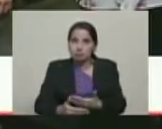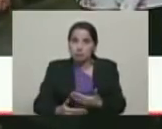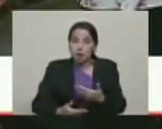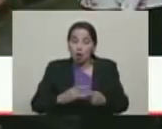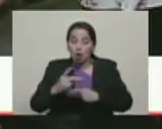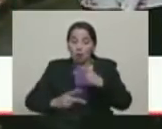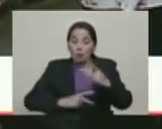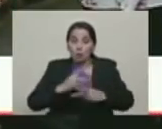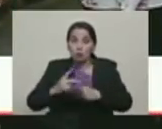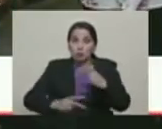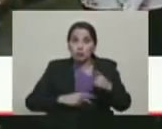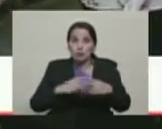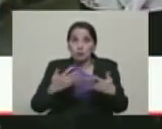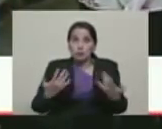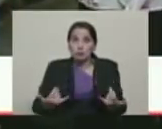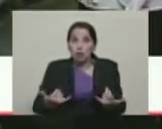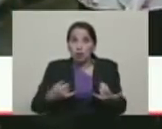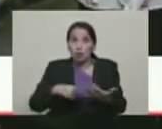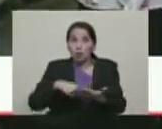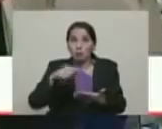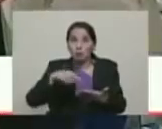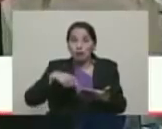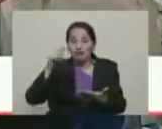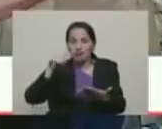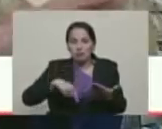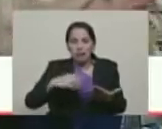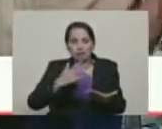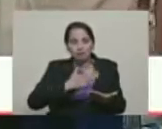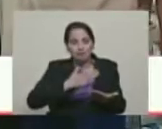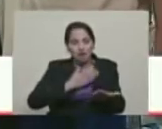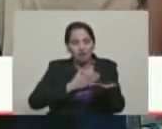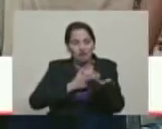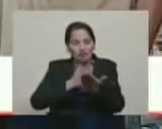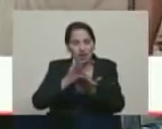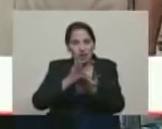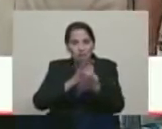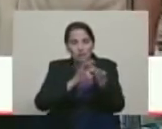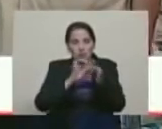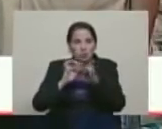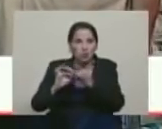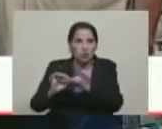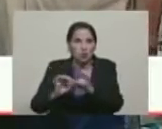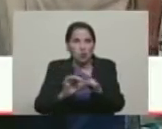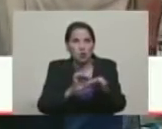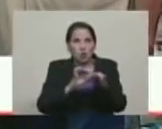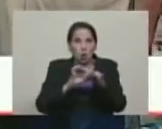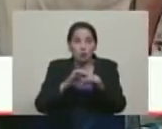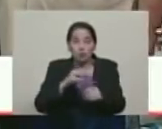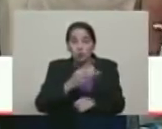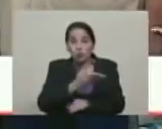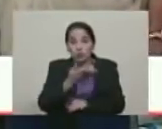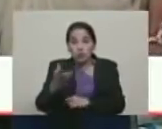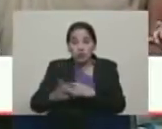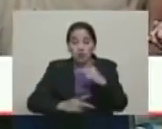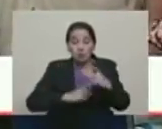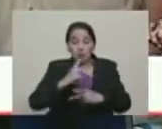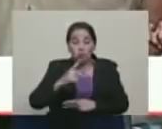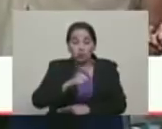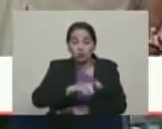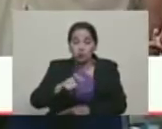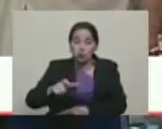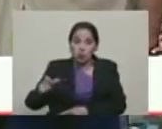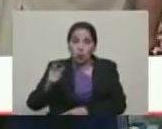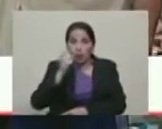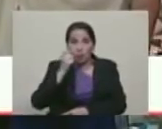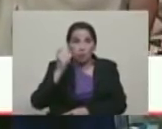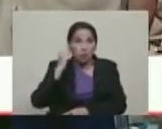proceso productivo. Lo voy a firmar con una gran fe de que la unión de ustedes, productores, productoras de